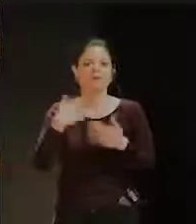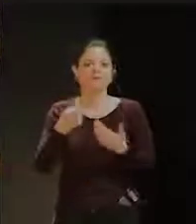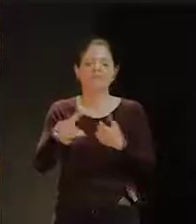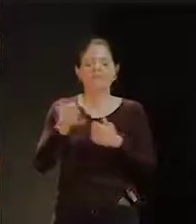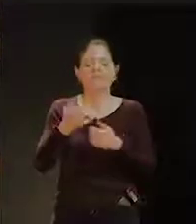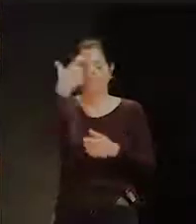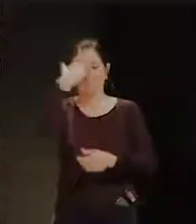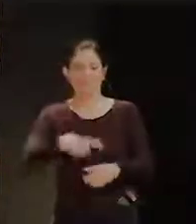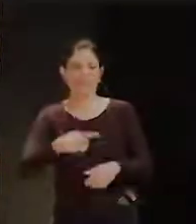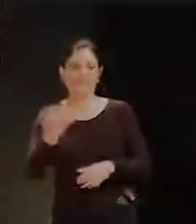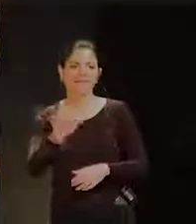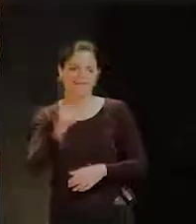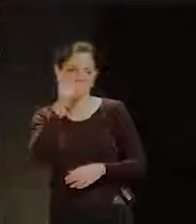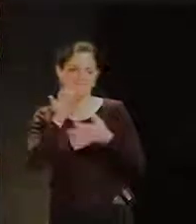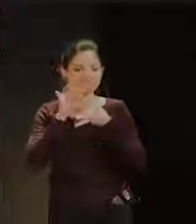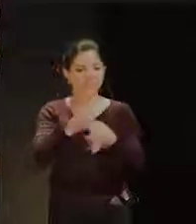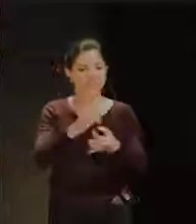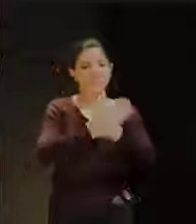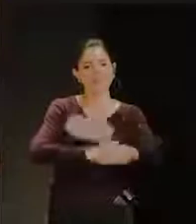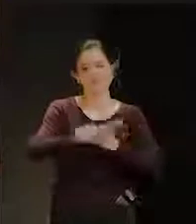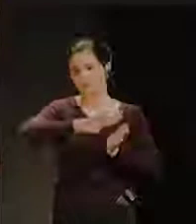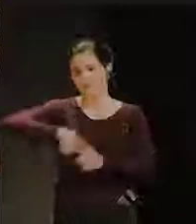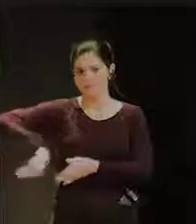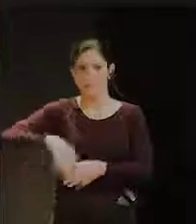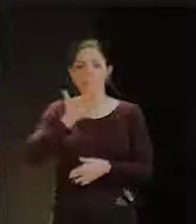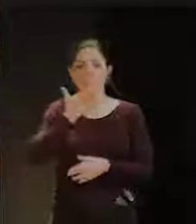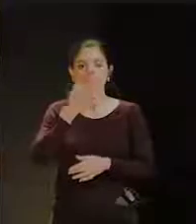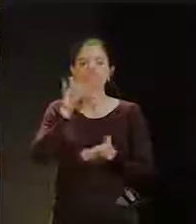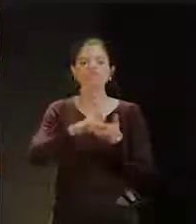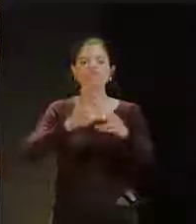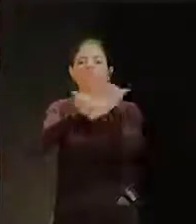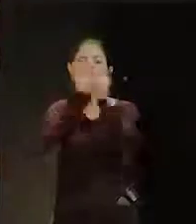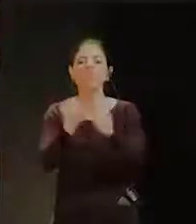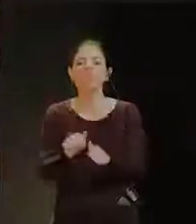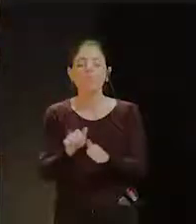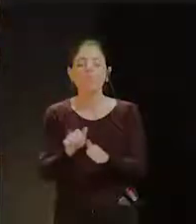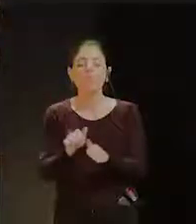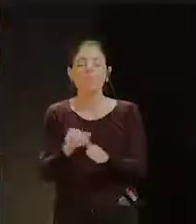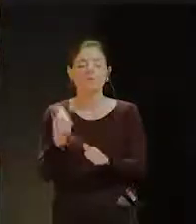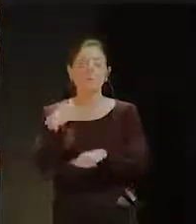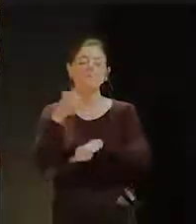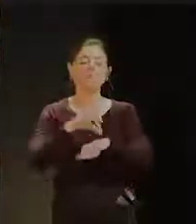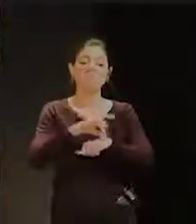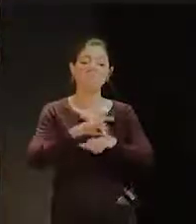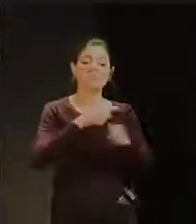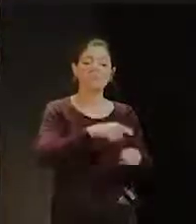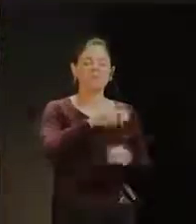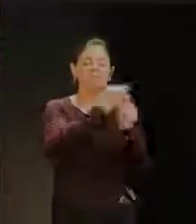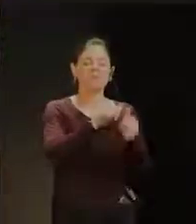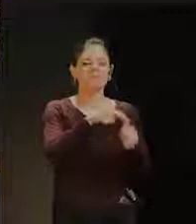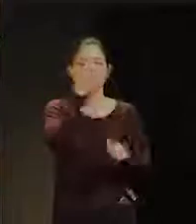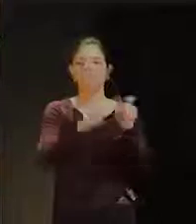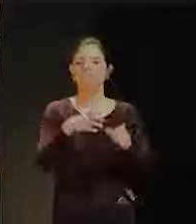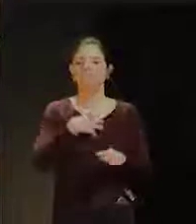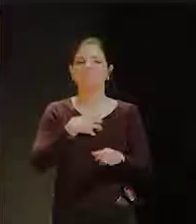en el individuo y no en la discapacidad. Por ejemplo, bajo el modelo médico, una persona no